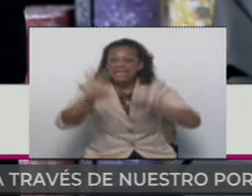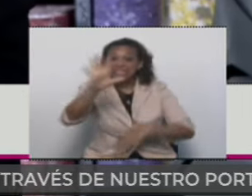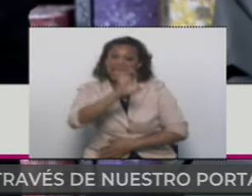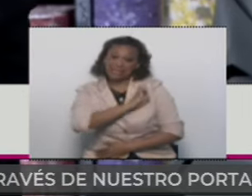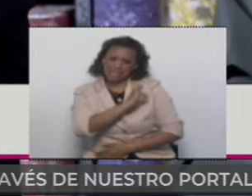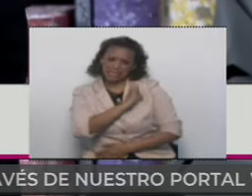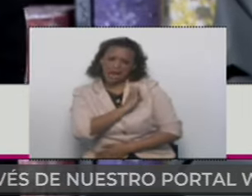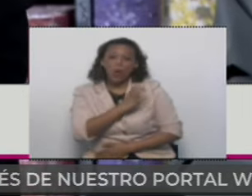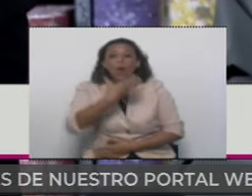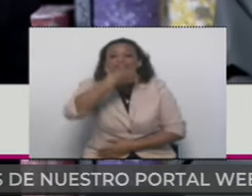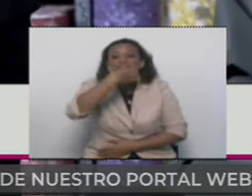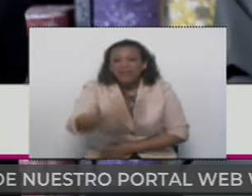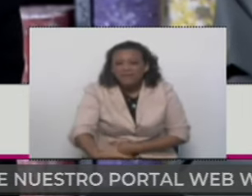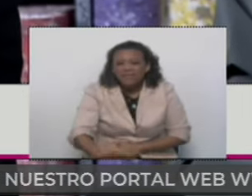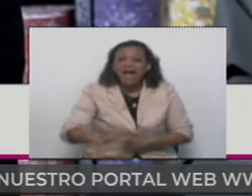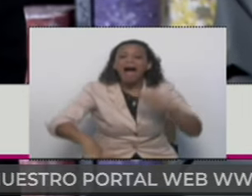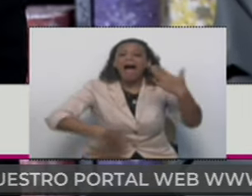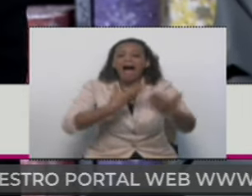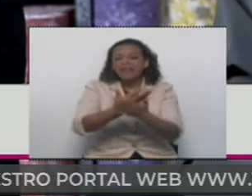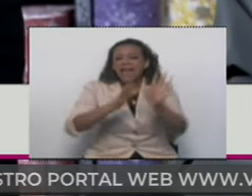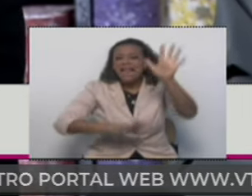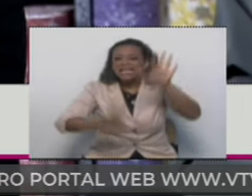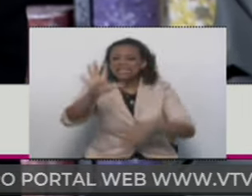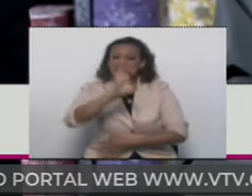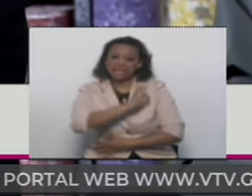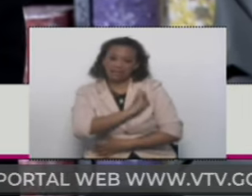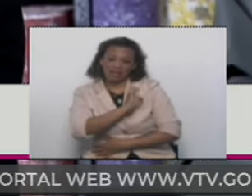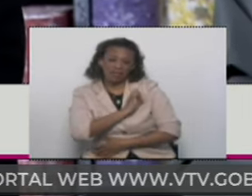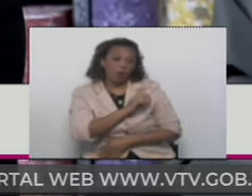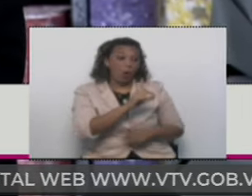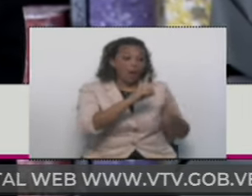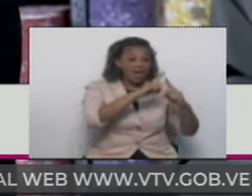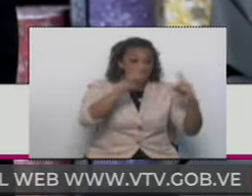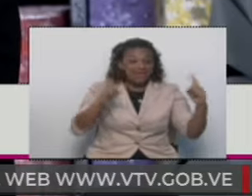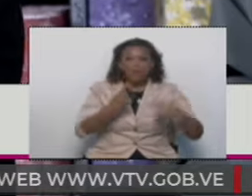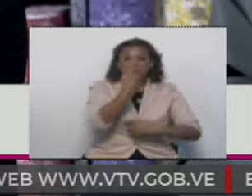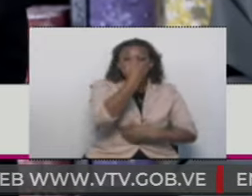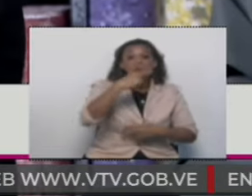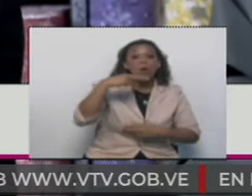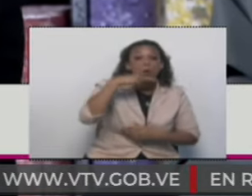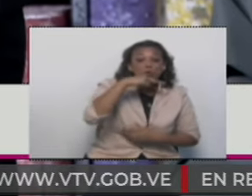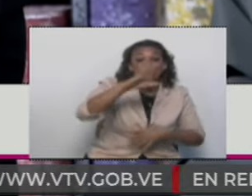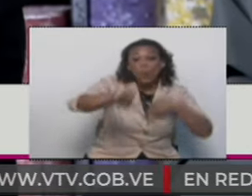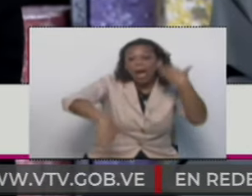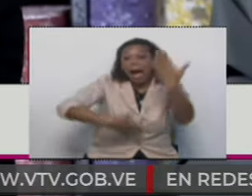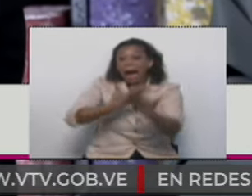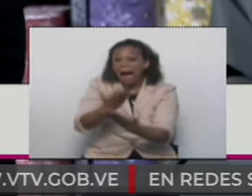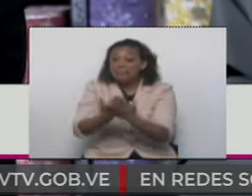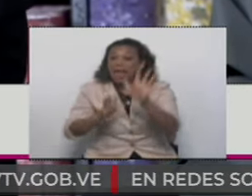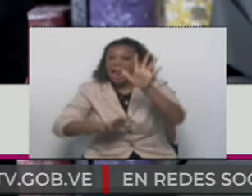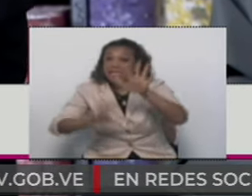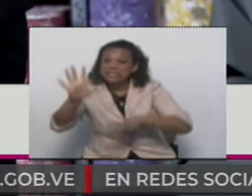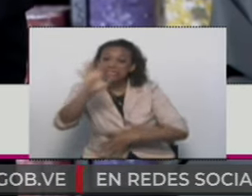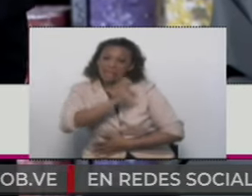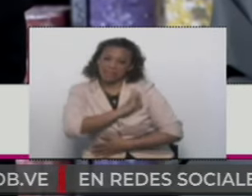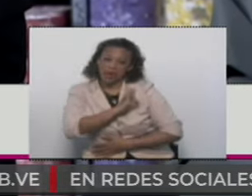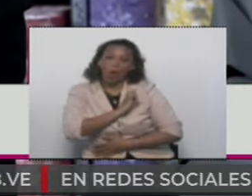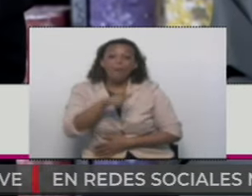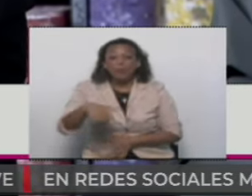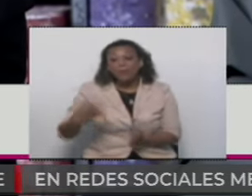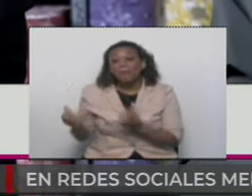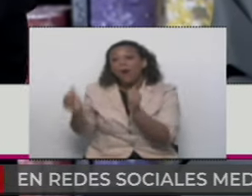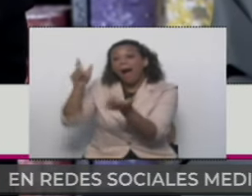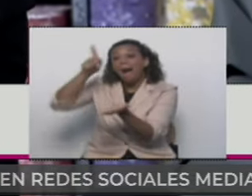porque esta Navidad va a ser hasta el 15 de enero. O sea, vamos a celebrar el 10, por supuesto, la toma de posesión del presidente de la